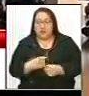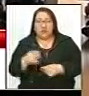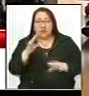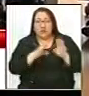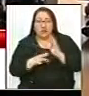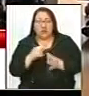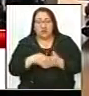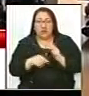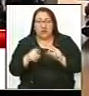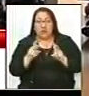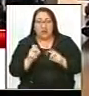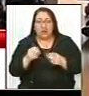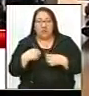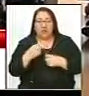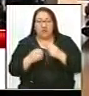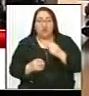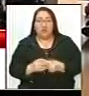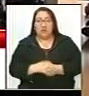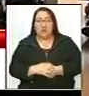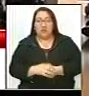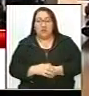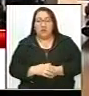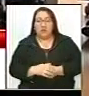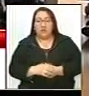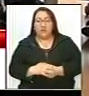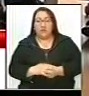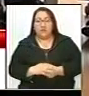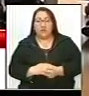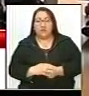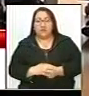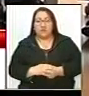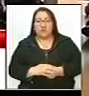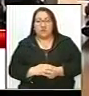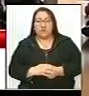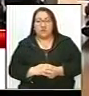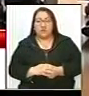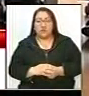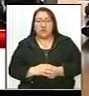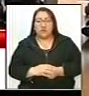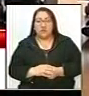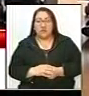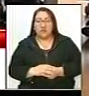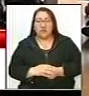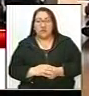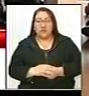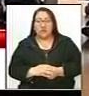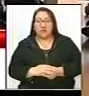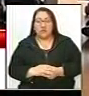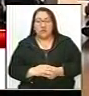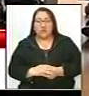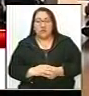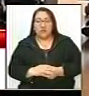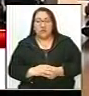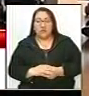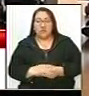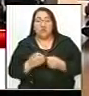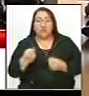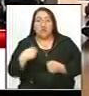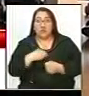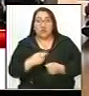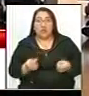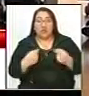que eso es un tema que debemos analizar, yo creo, desde el Congreso de la República también. ¿Por qué? Porque los que venimos de regiones sabemos